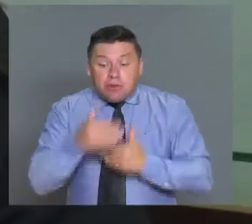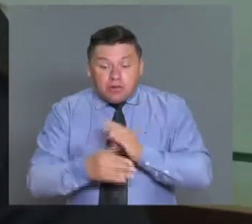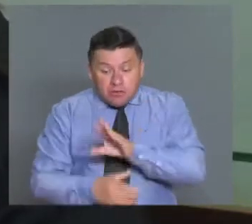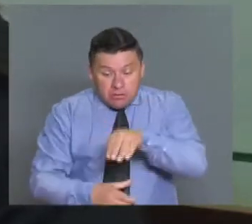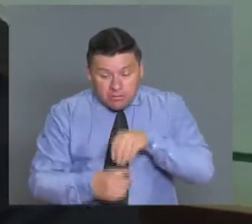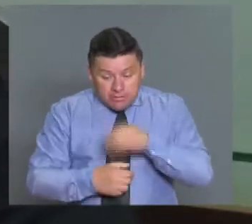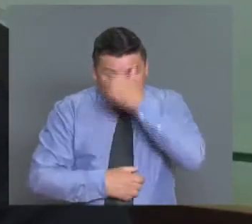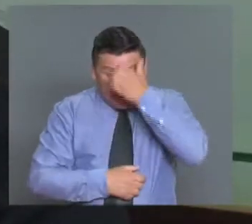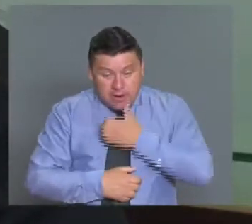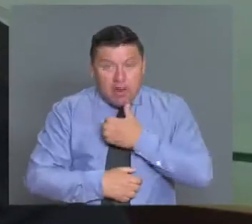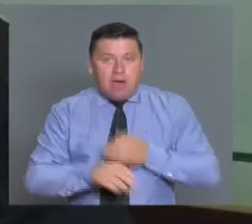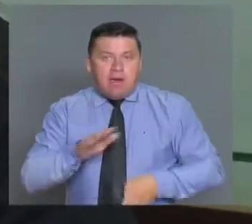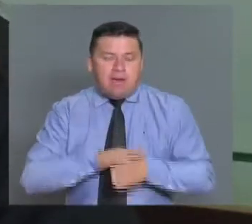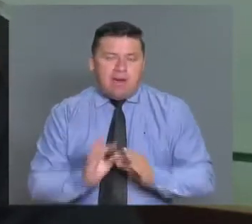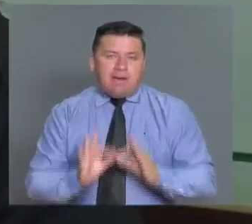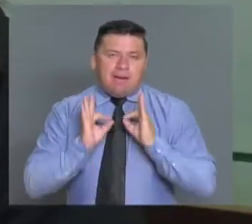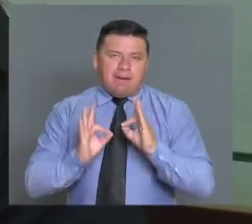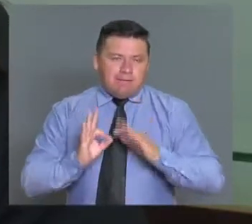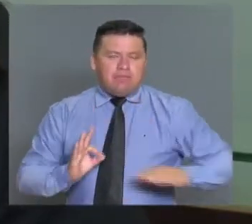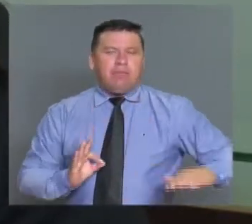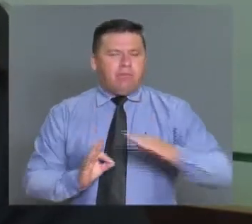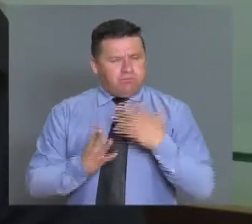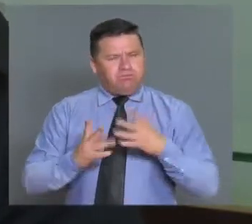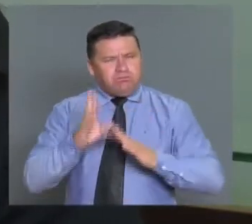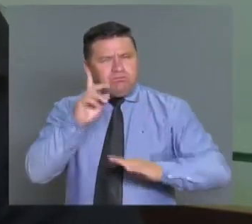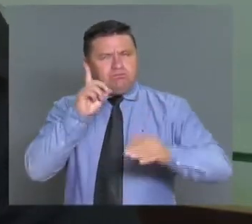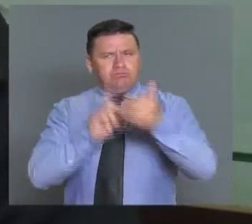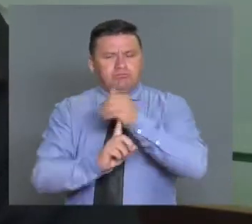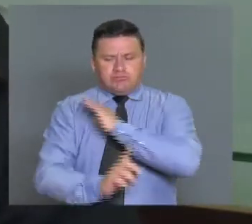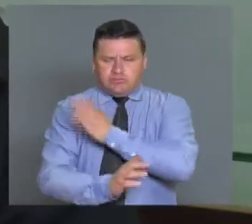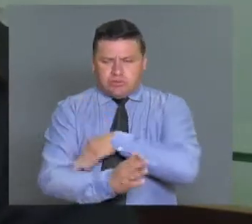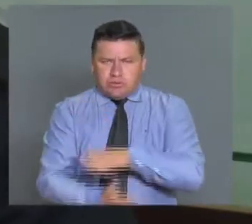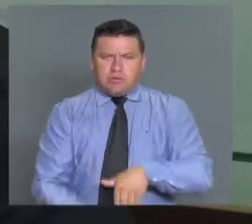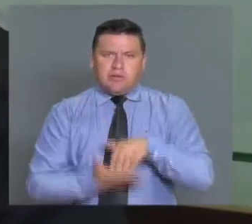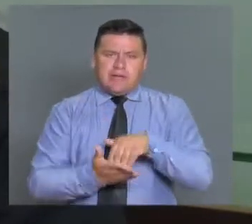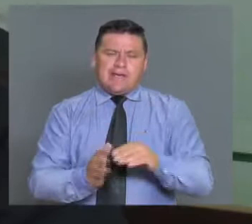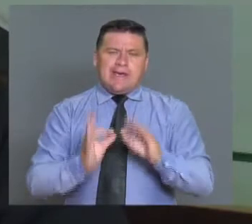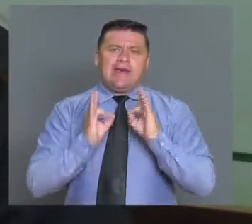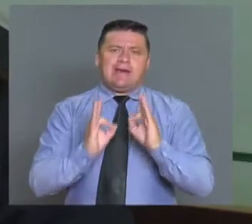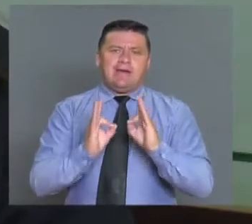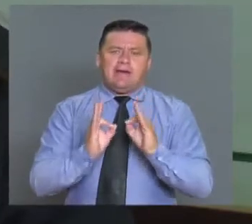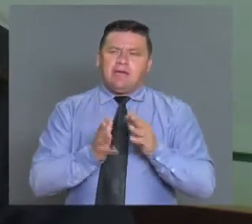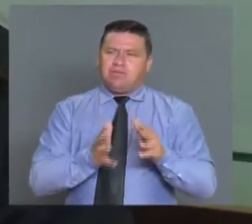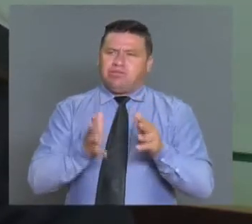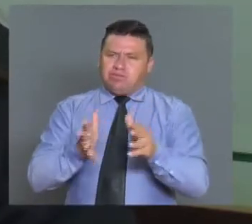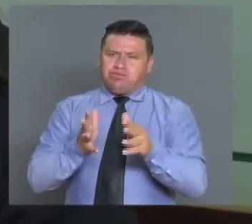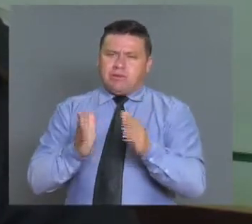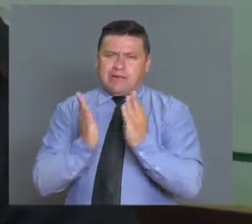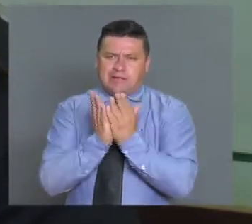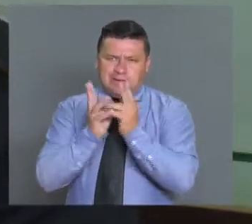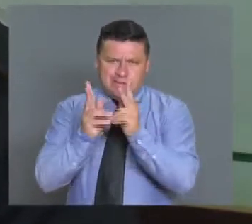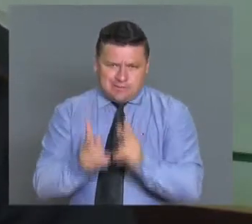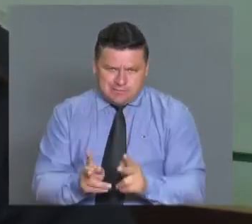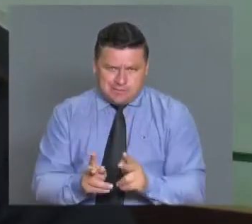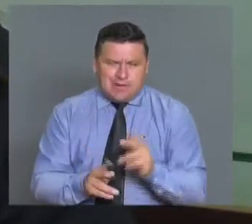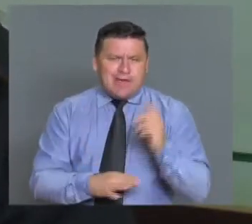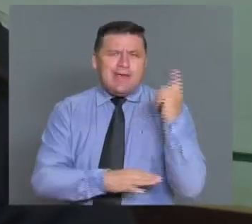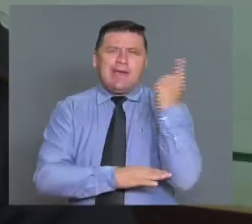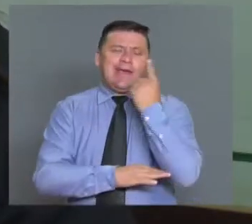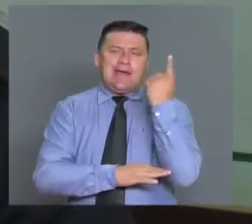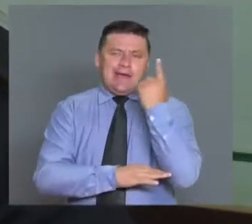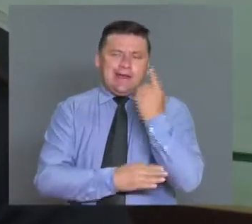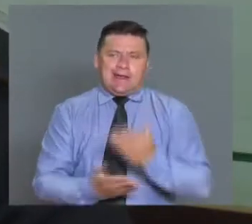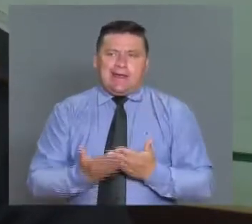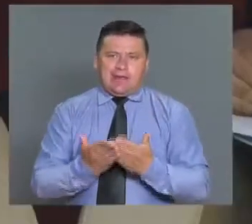autoevaluación y de mejora continua vamos a lograr el fortalecimiento de la calidad en la formación de nuestros estudiantes y en general de la